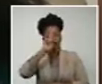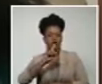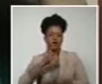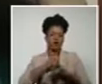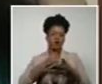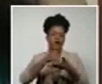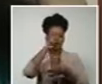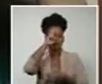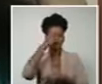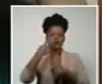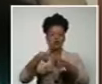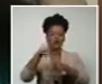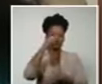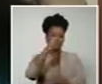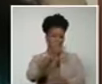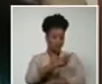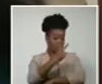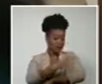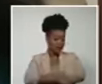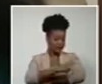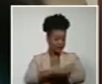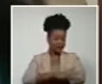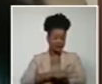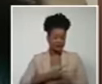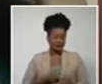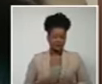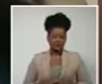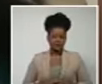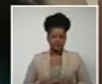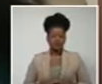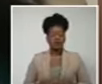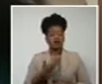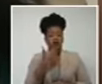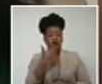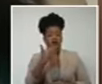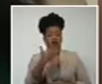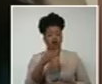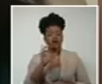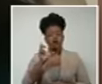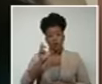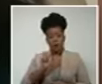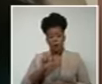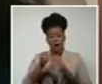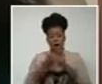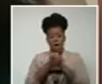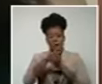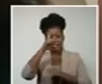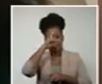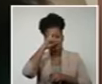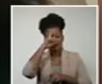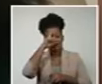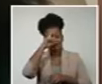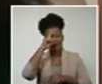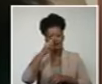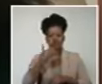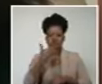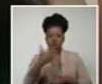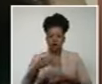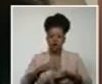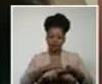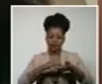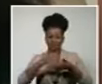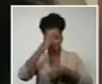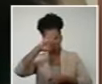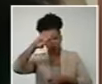otros pueblos y poderse abastecer. Qué bueno que la Organización Mundial de la Salud y otras instancias son solidarias con Cuba, que está el